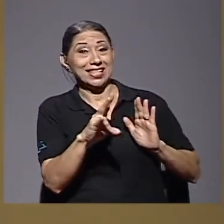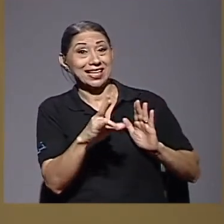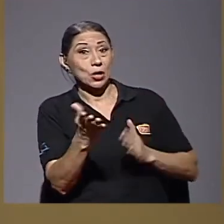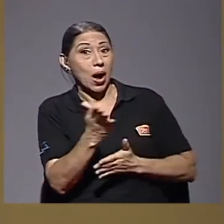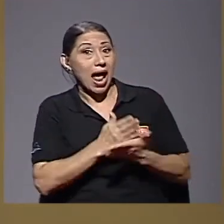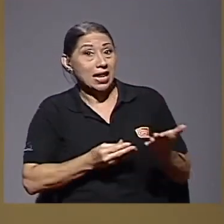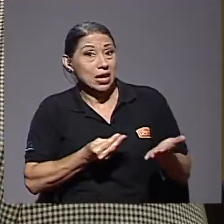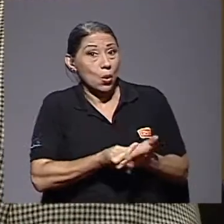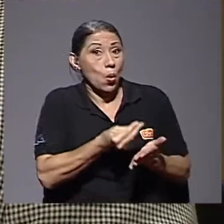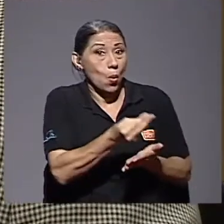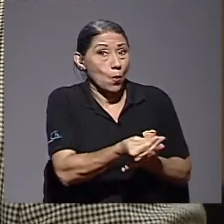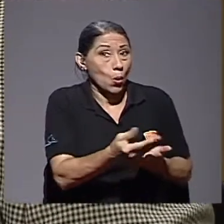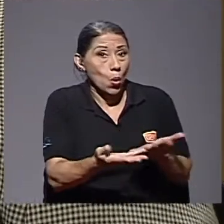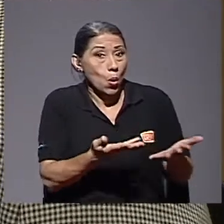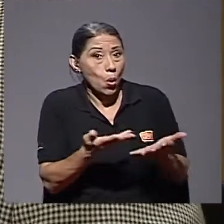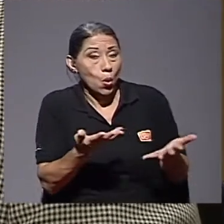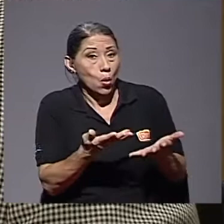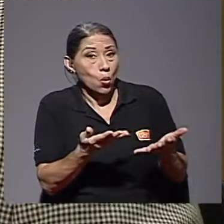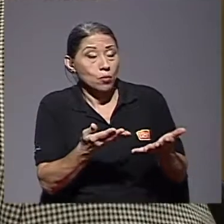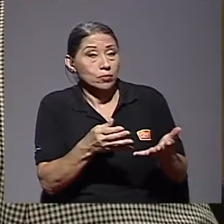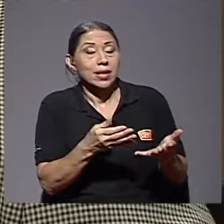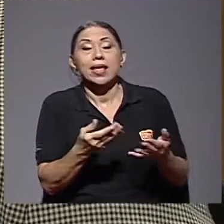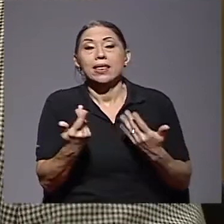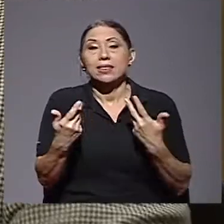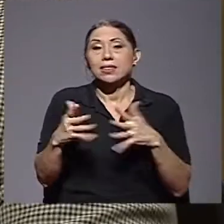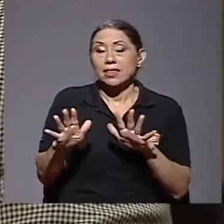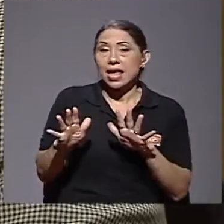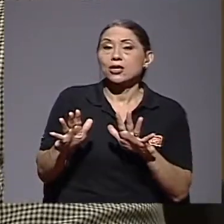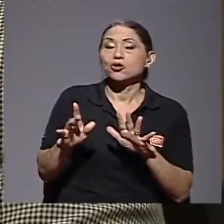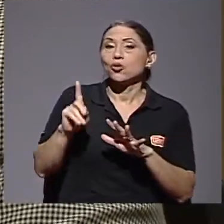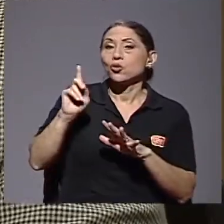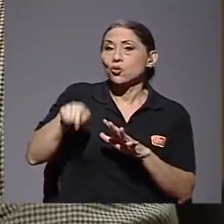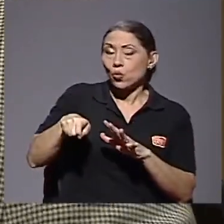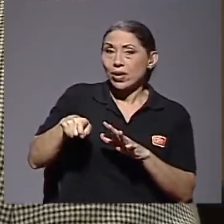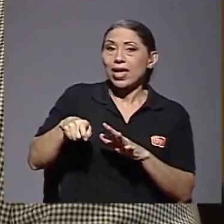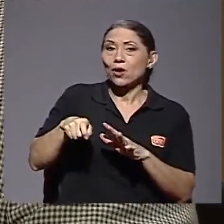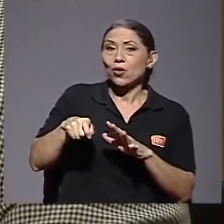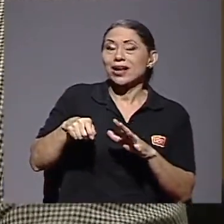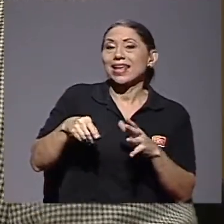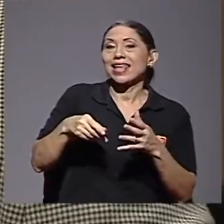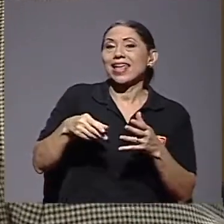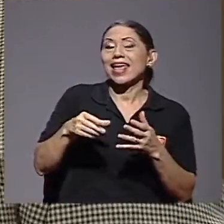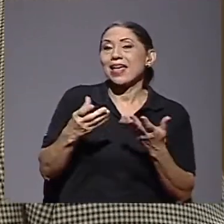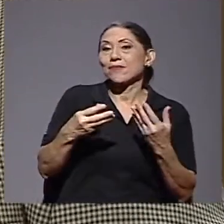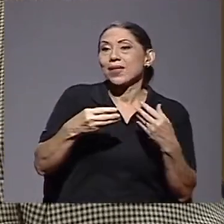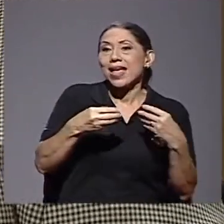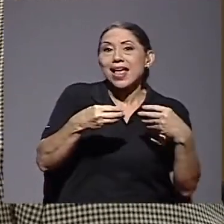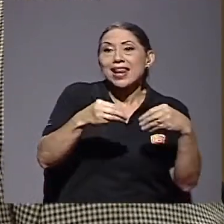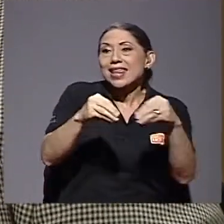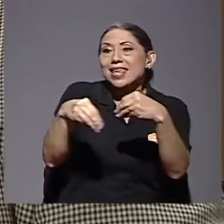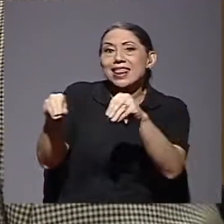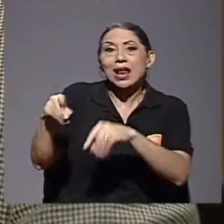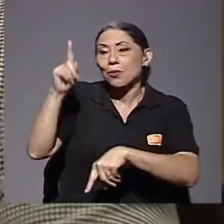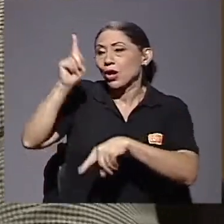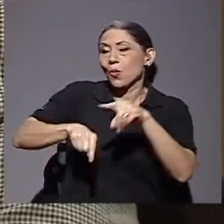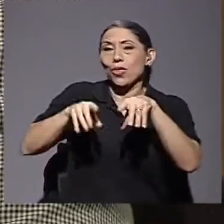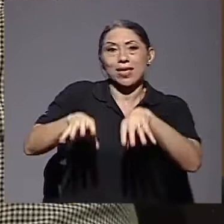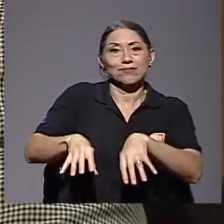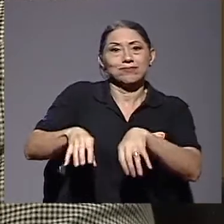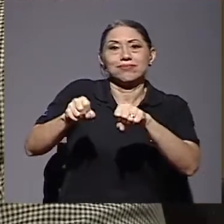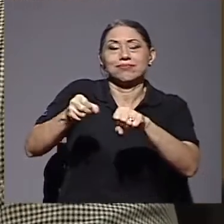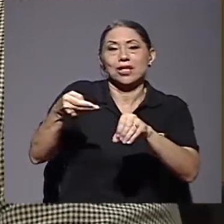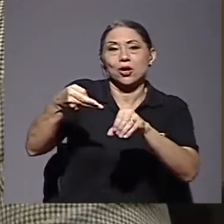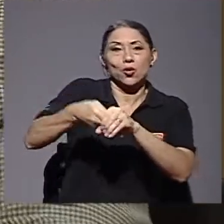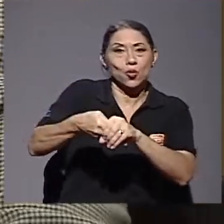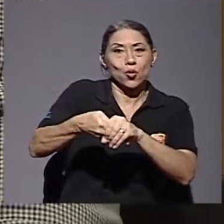compró? De hecho, tuvieron que liquidar porque no podían tomar posición del crudo y tuvieron que